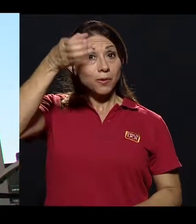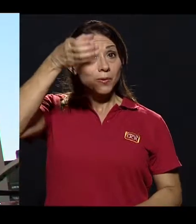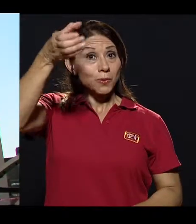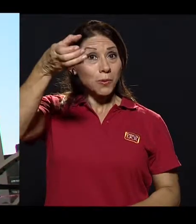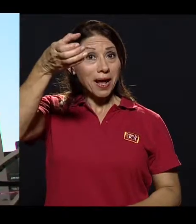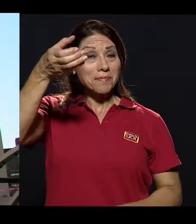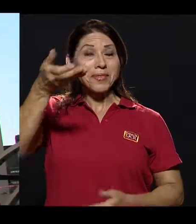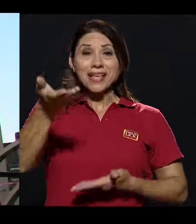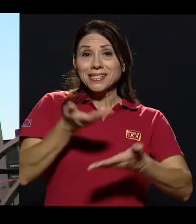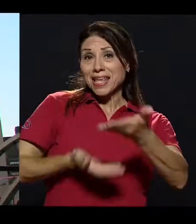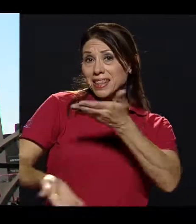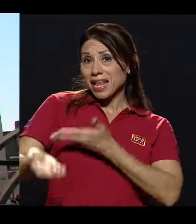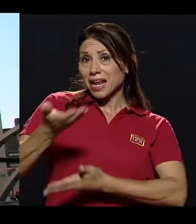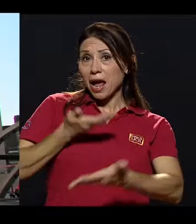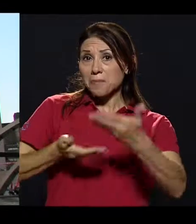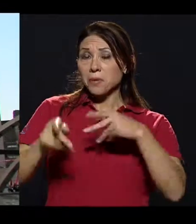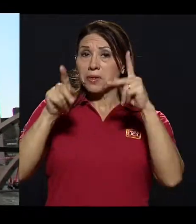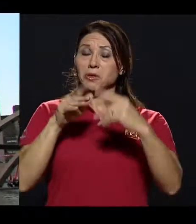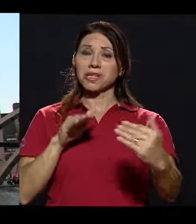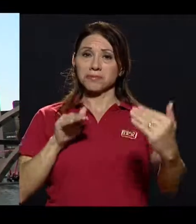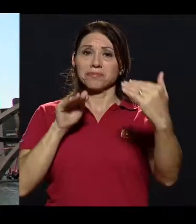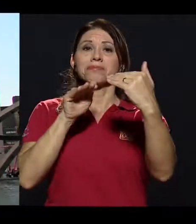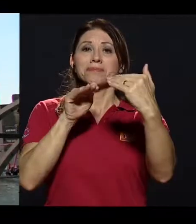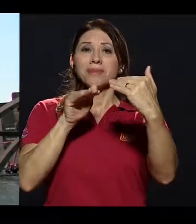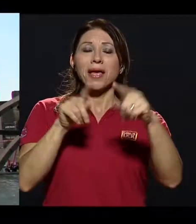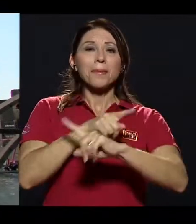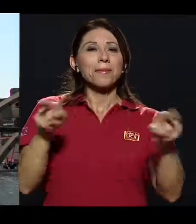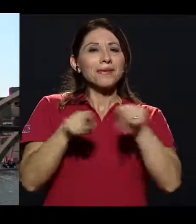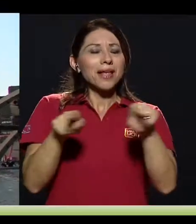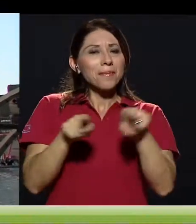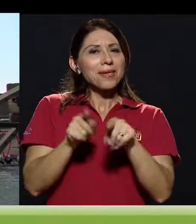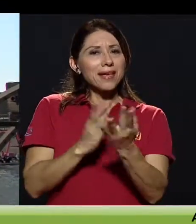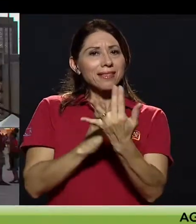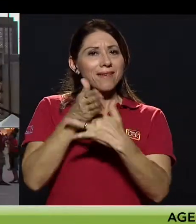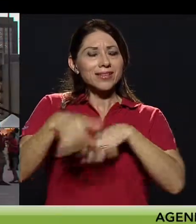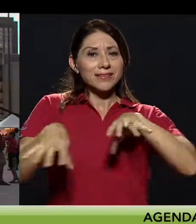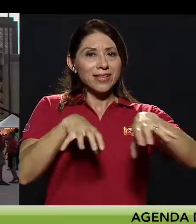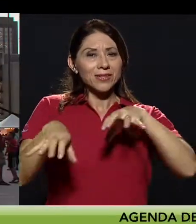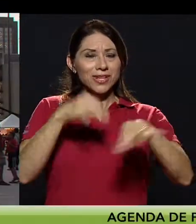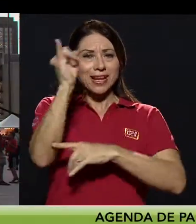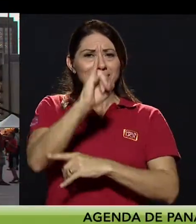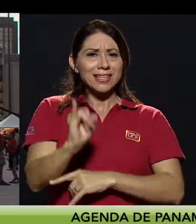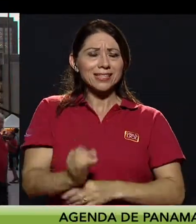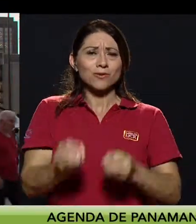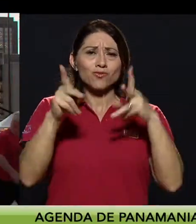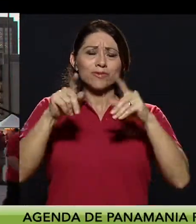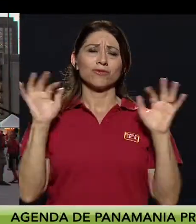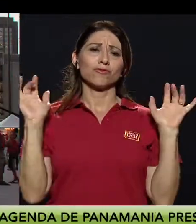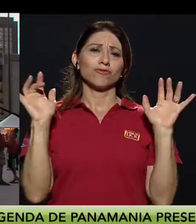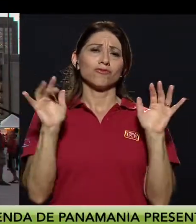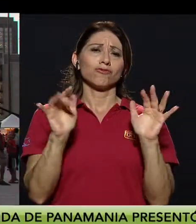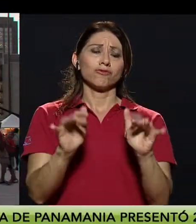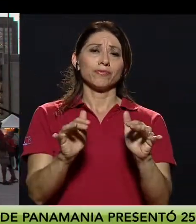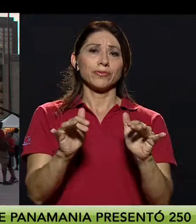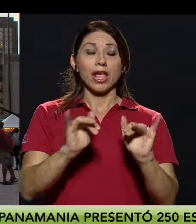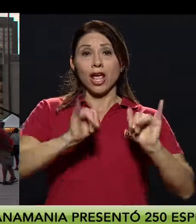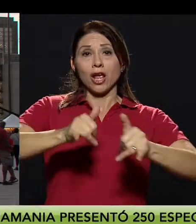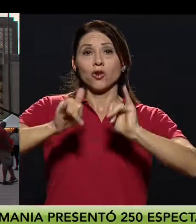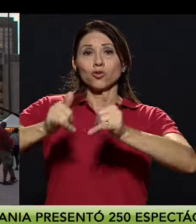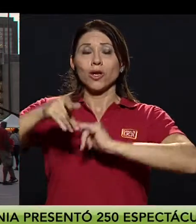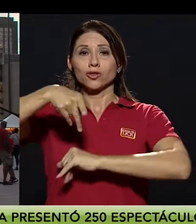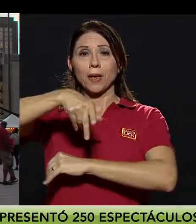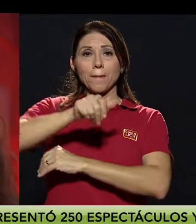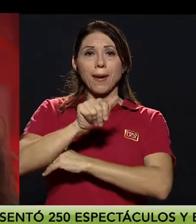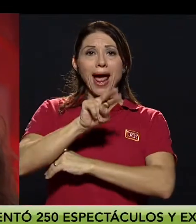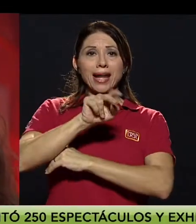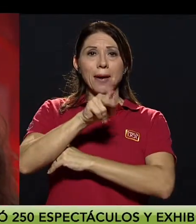Y la cultura se intercambió de tú a tú, pero también a través de eventos artísticos masivos. Durante